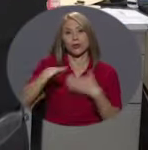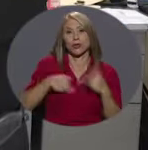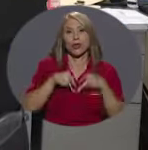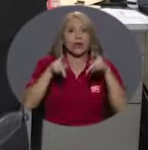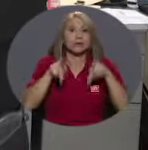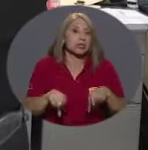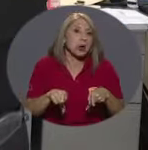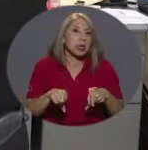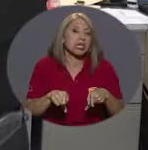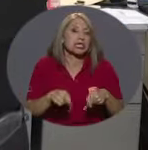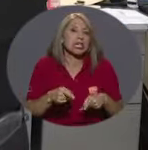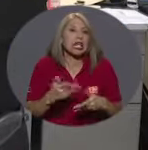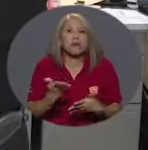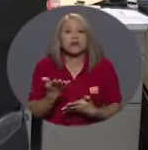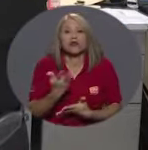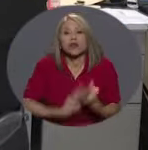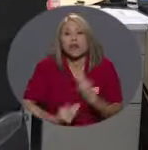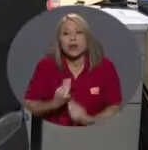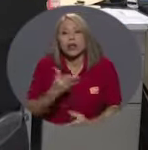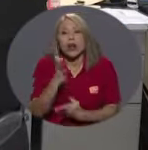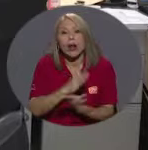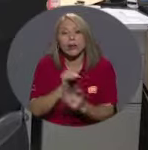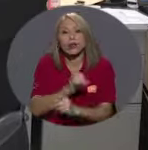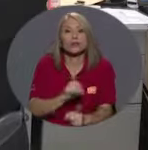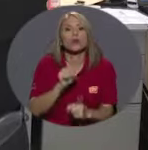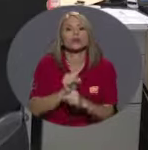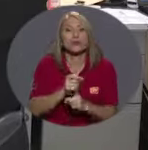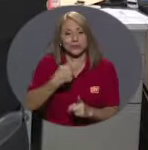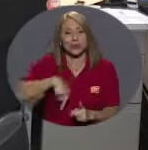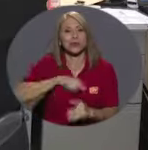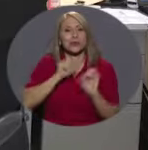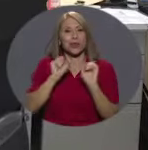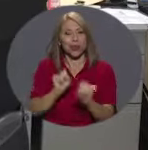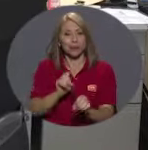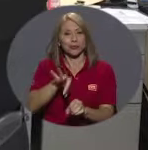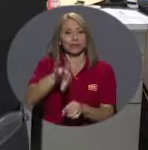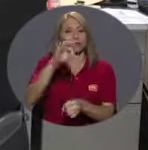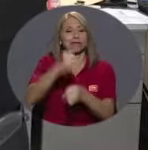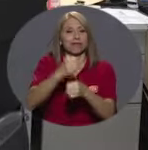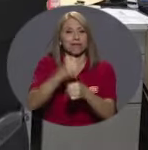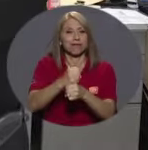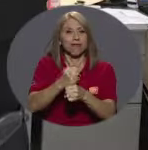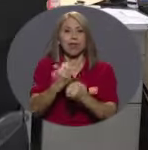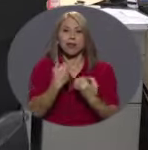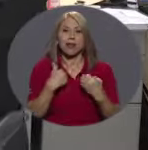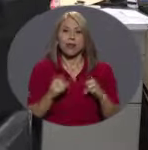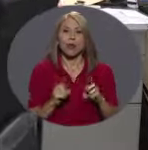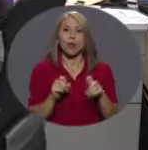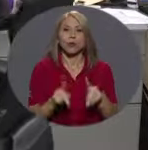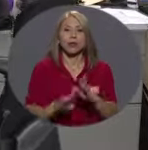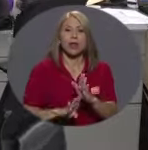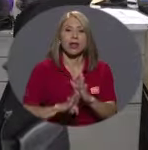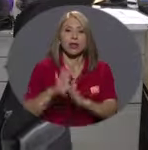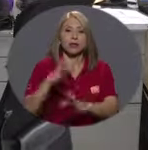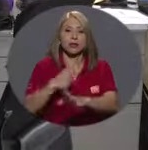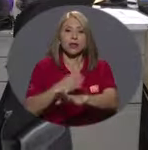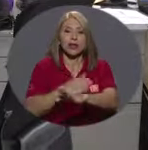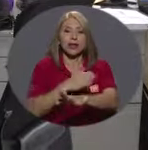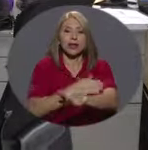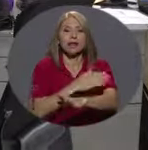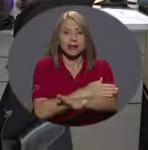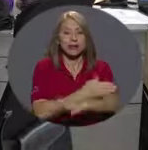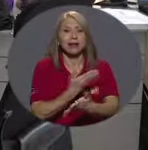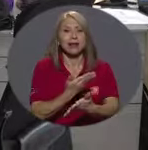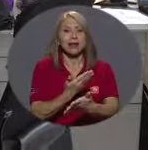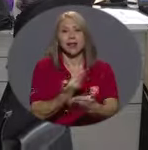nos ayudan a todas las personas que hemos sufrido por algún tipo de situación a incorporarnos a la vida laboral y también a tener esa oportunidad de